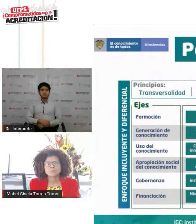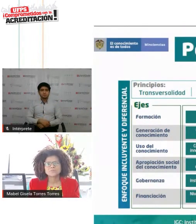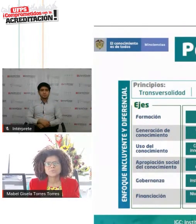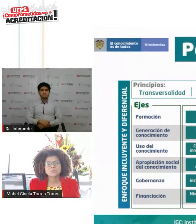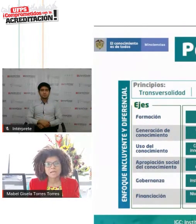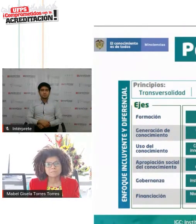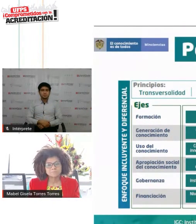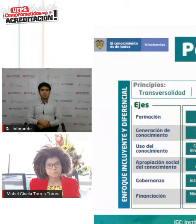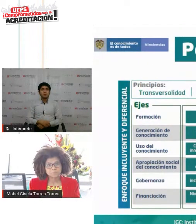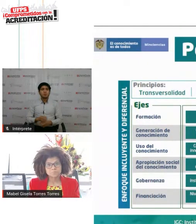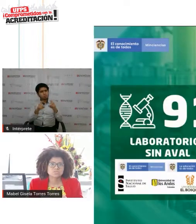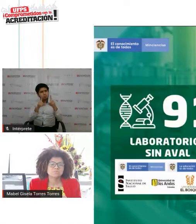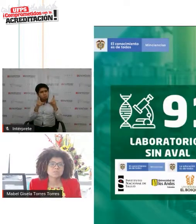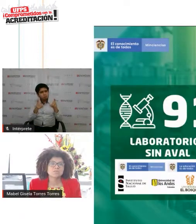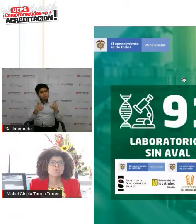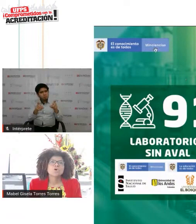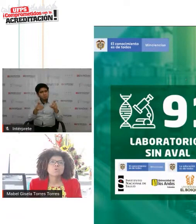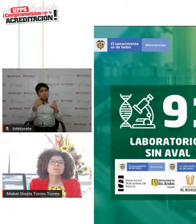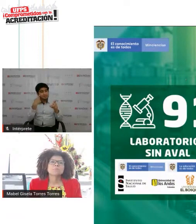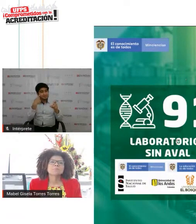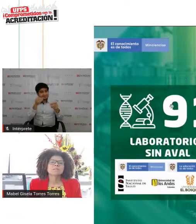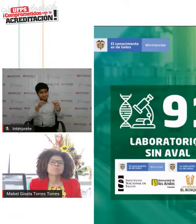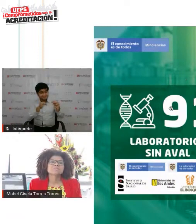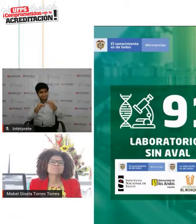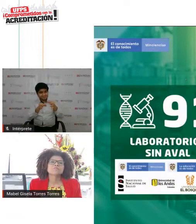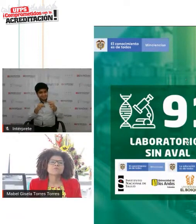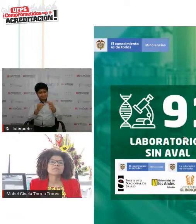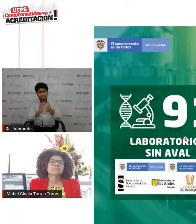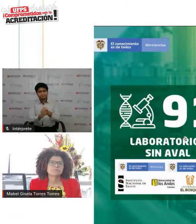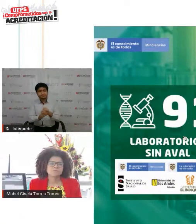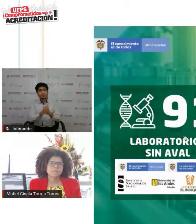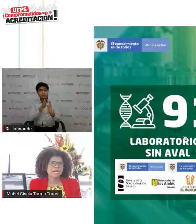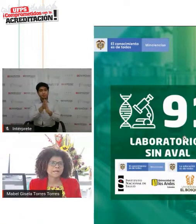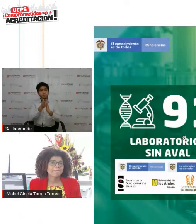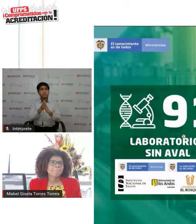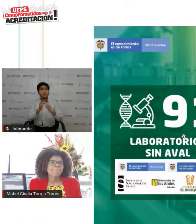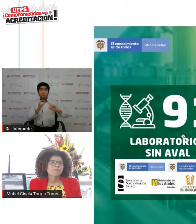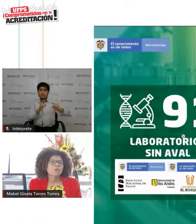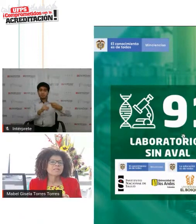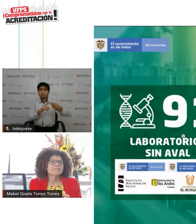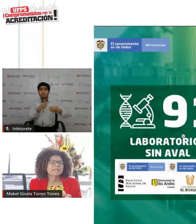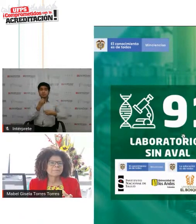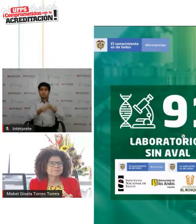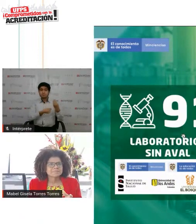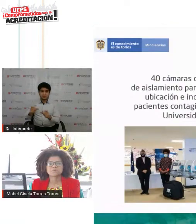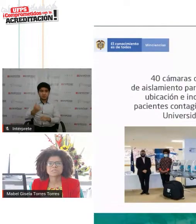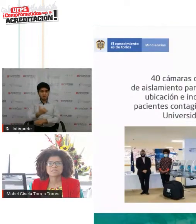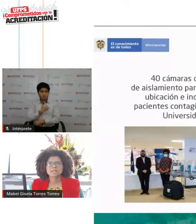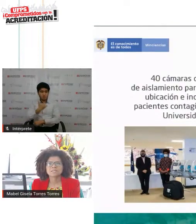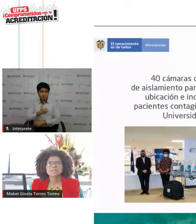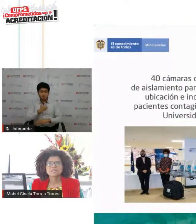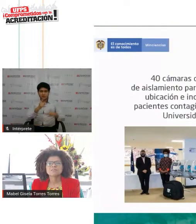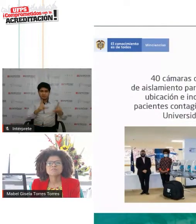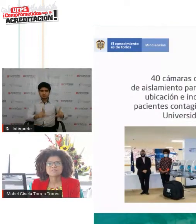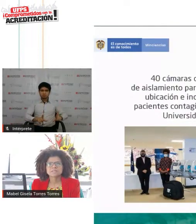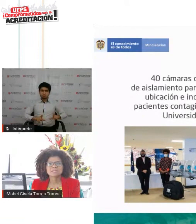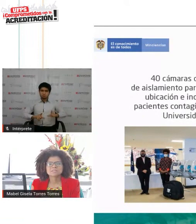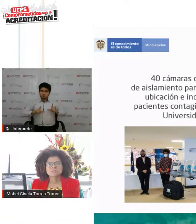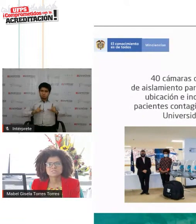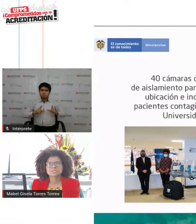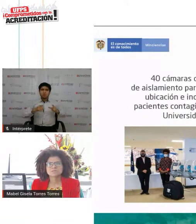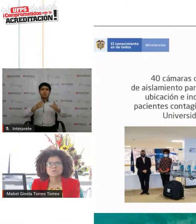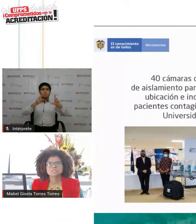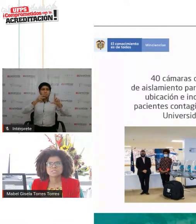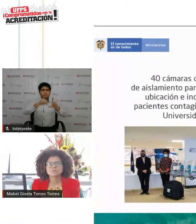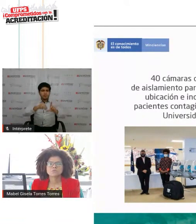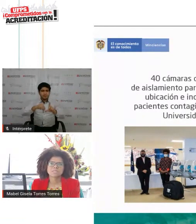estratégicos del Ministerio, políticas públicas, el COMPES de Ciencia y Tecnología y acciones en el marco de la